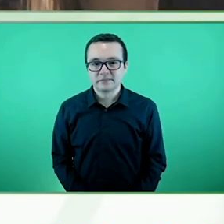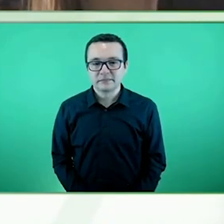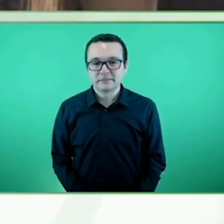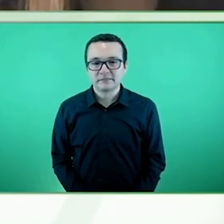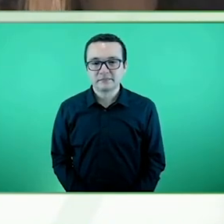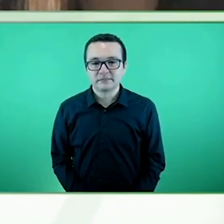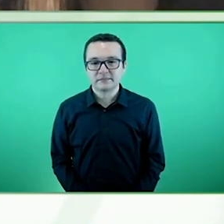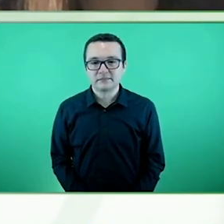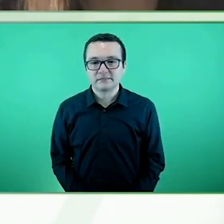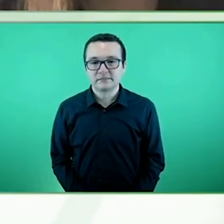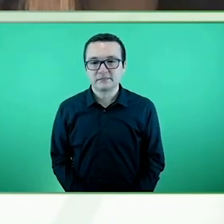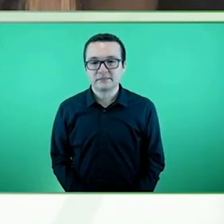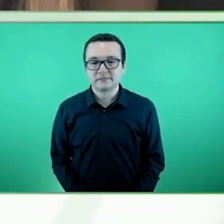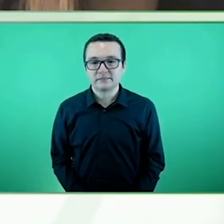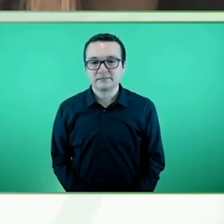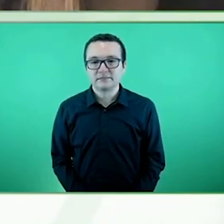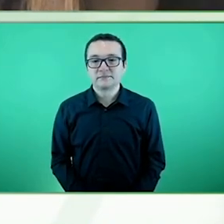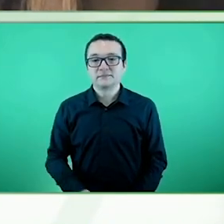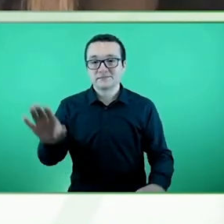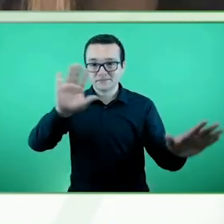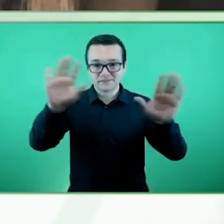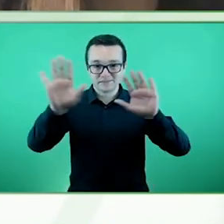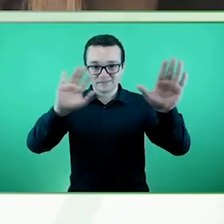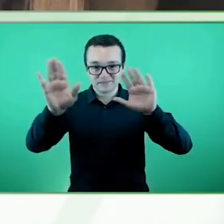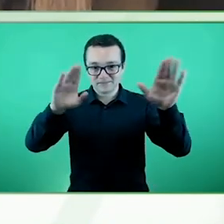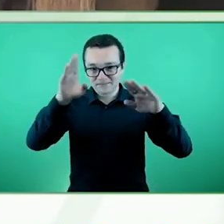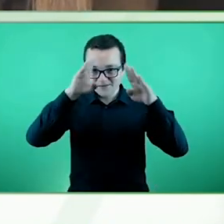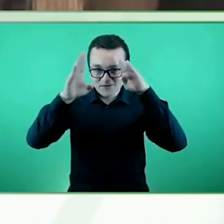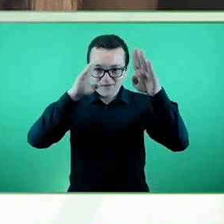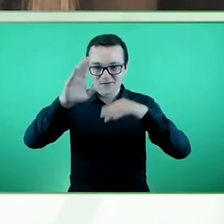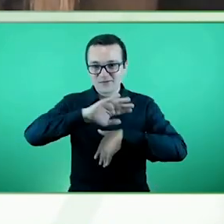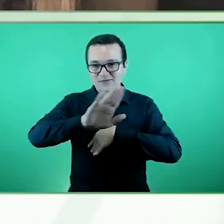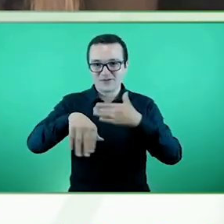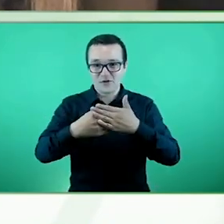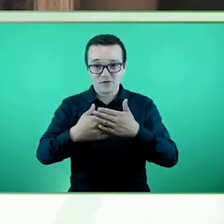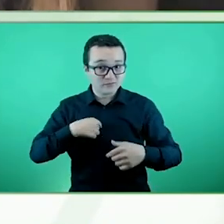Hola, hola a todos y todas. ¿Me escuchan?